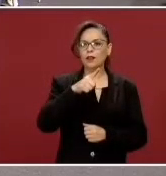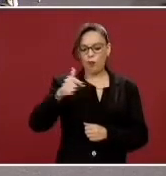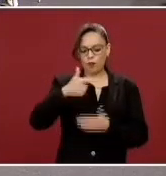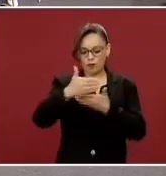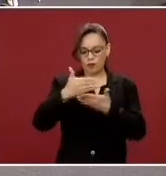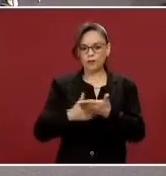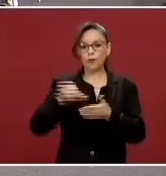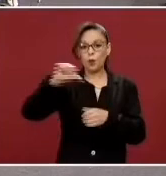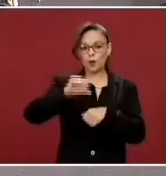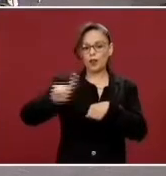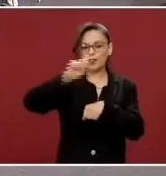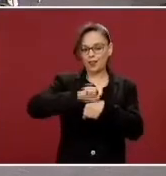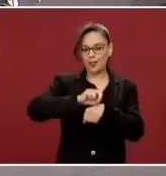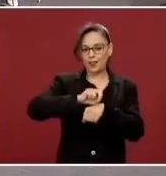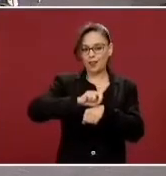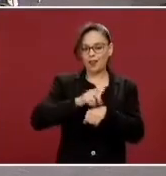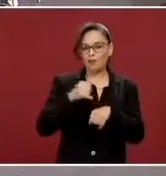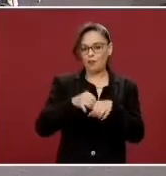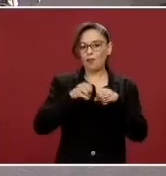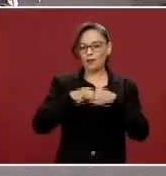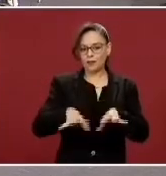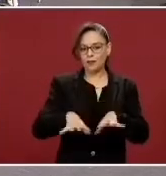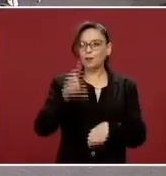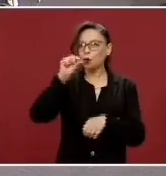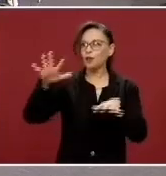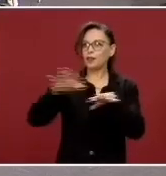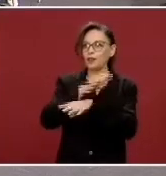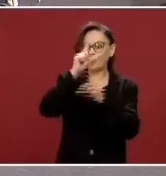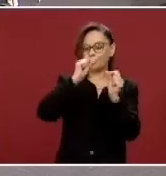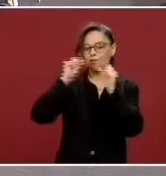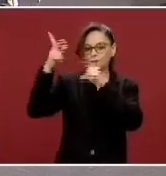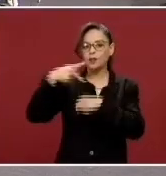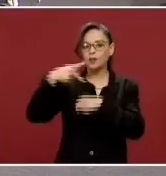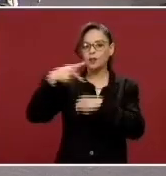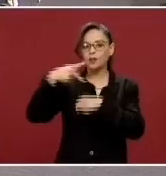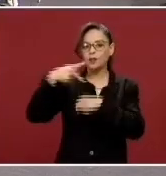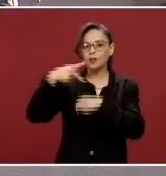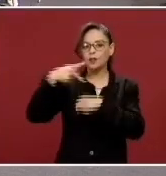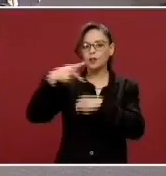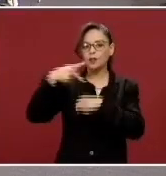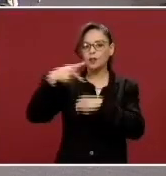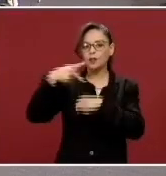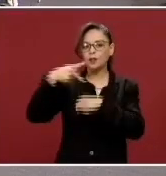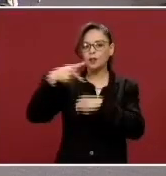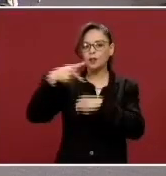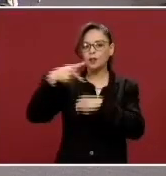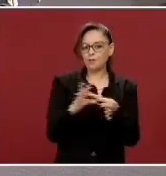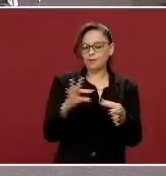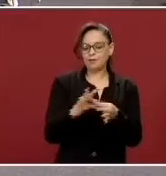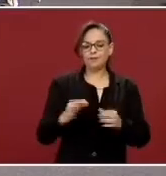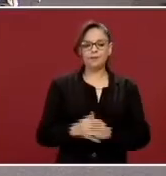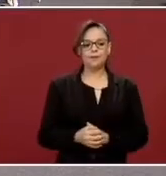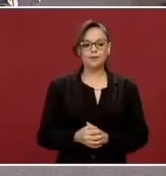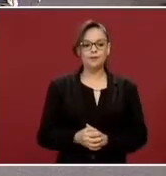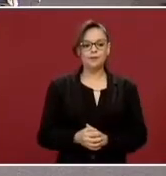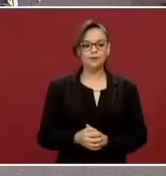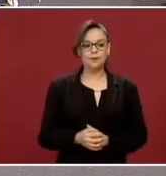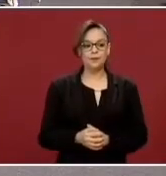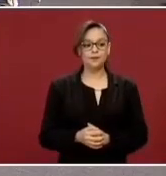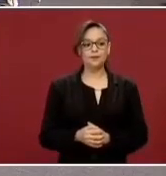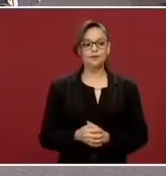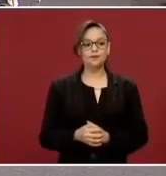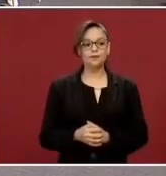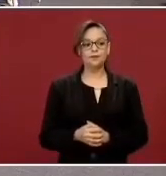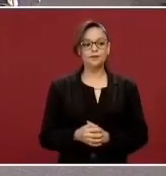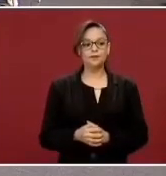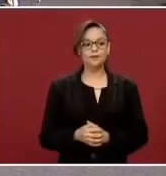nos la cambie. Ahorita la cambian, pero les voy comentando. Tenemos hasta el momento… gracias,